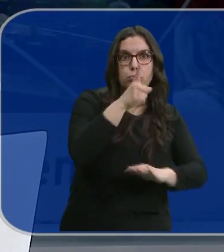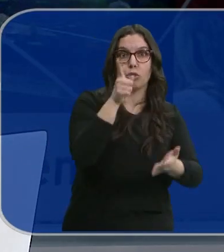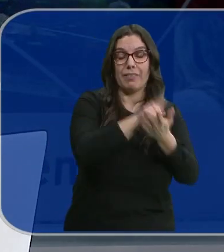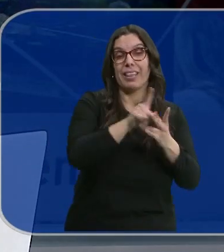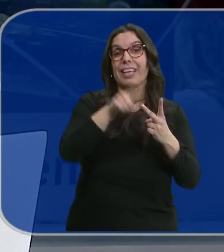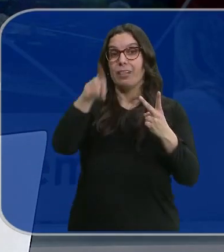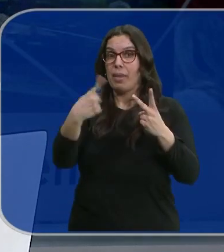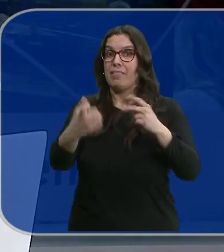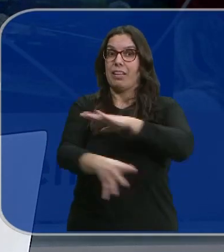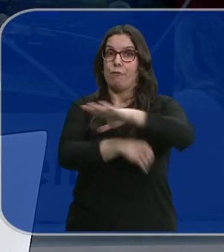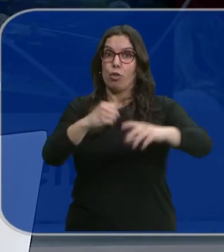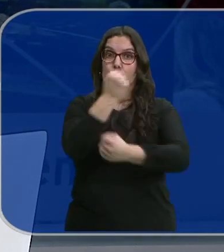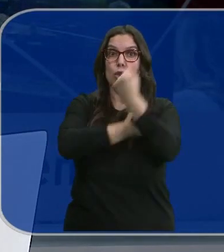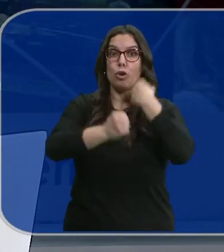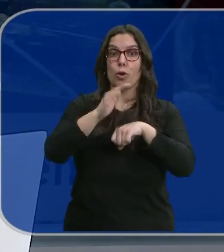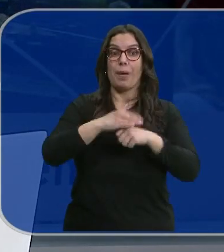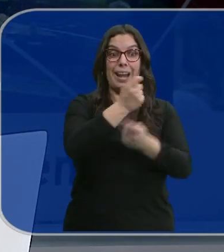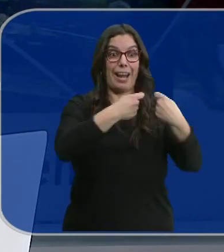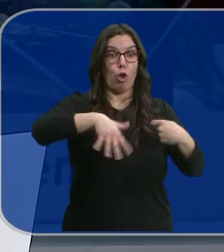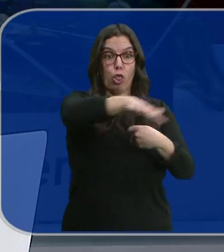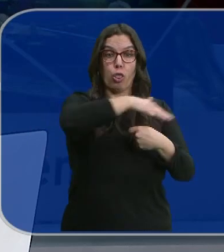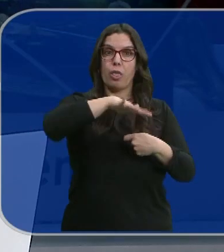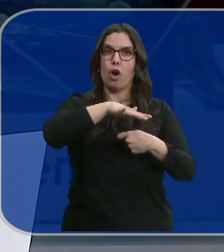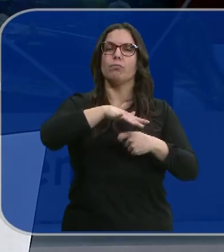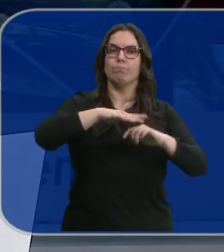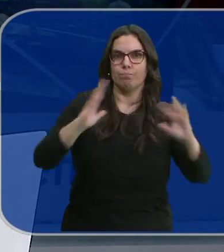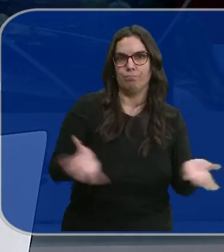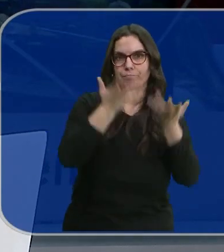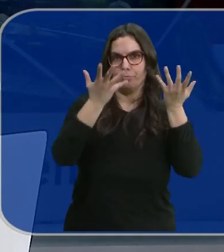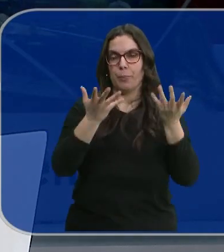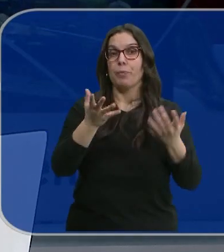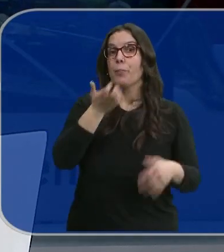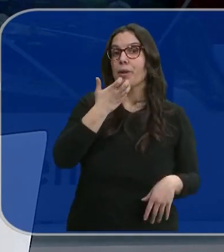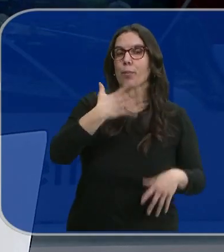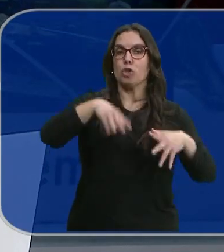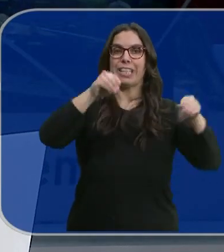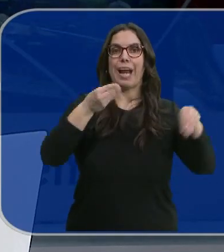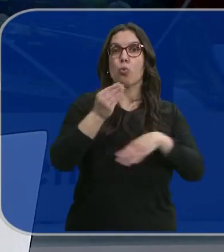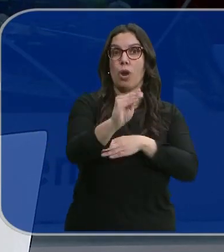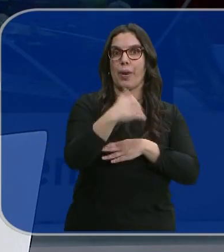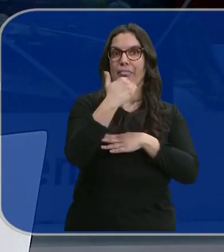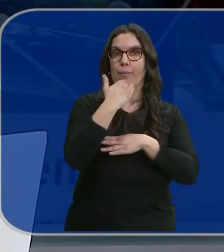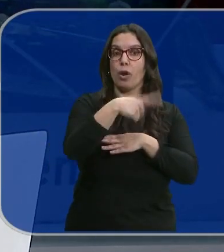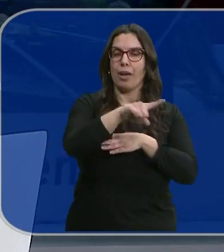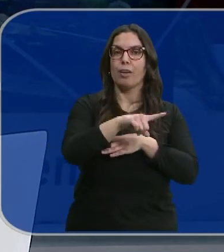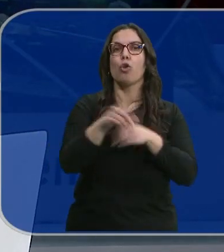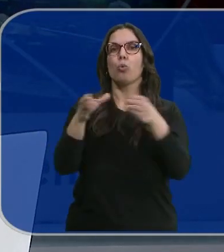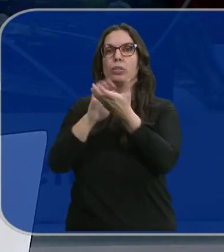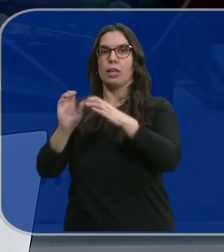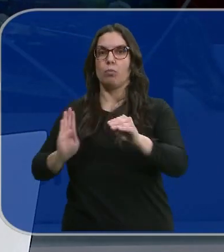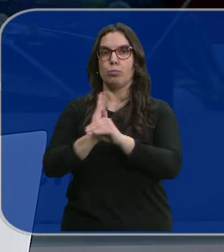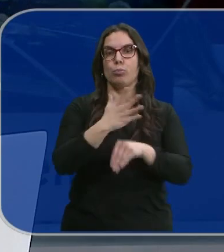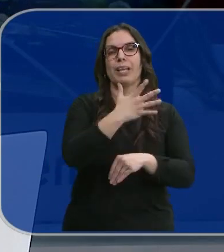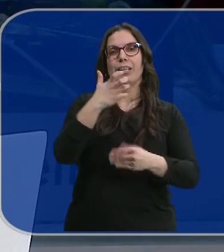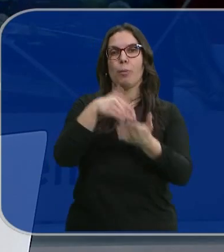fondos económicos que reactiven los negocios afectados. Es el caso de la Sierra de la Culebra, en Zamora. Se beneficiarán de una subvención de la Junta de $500.000